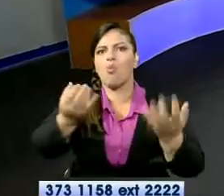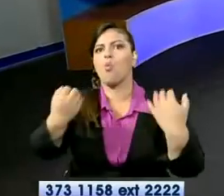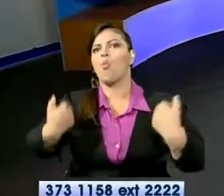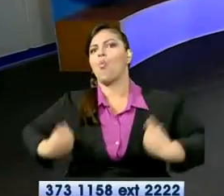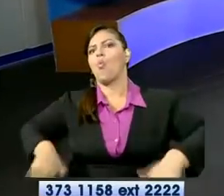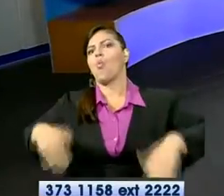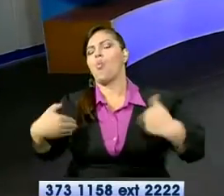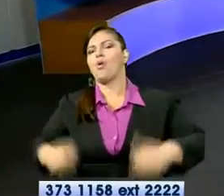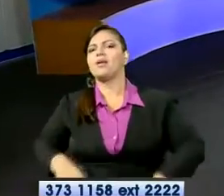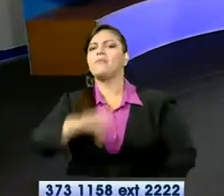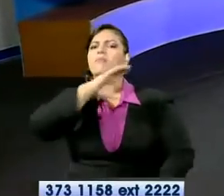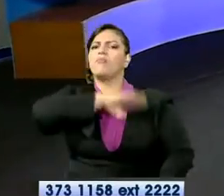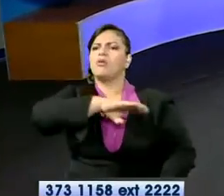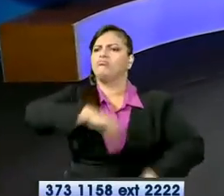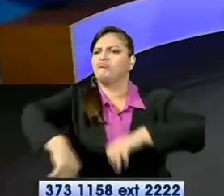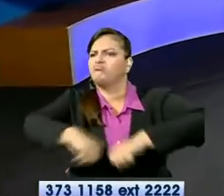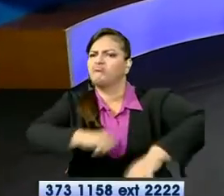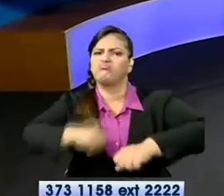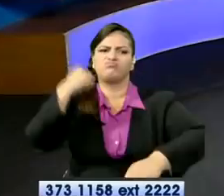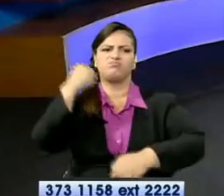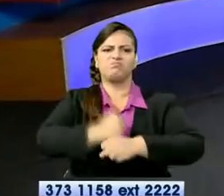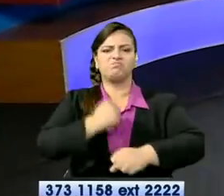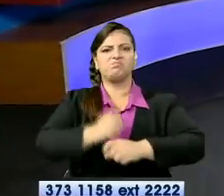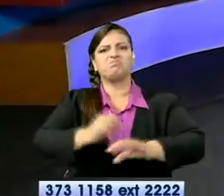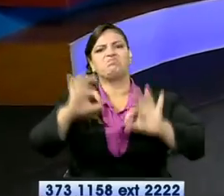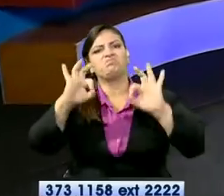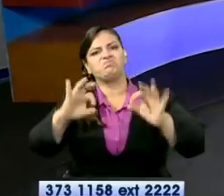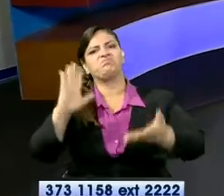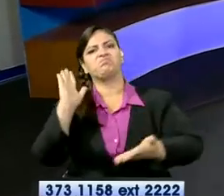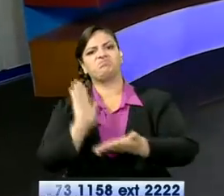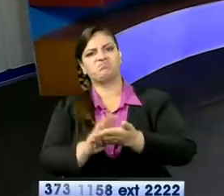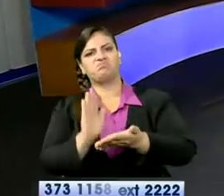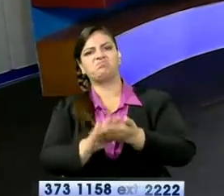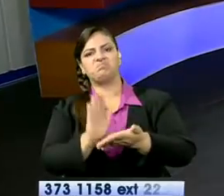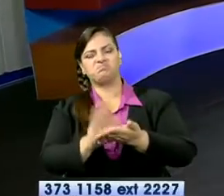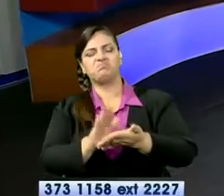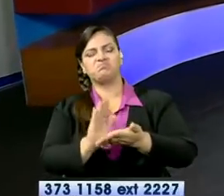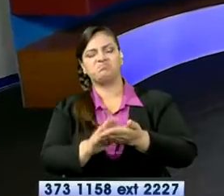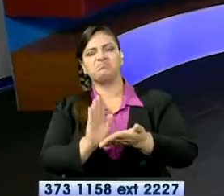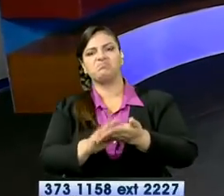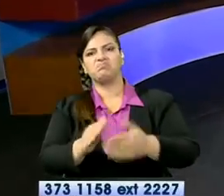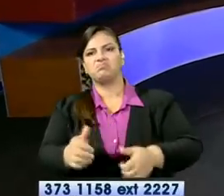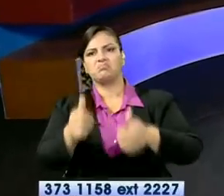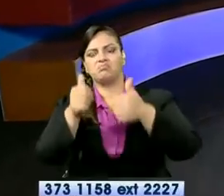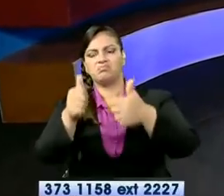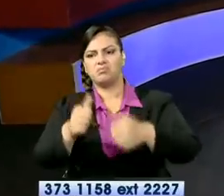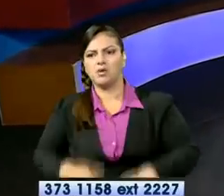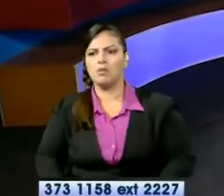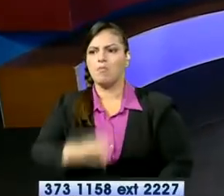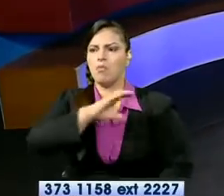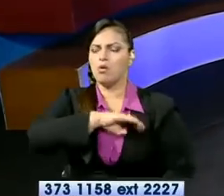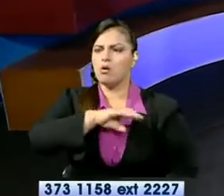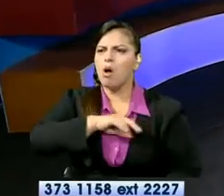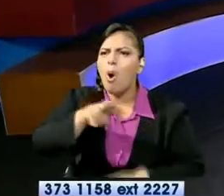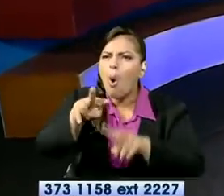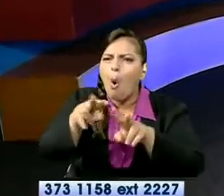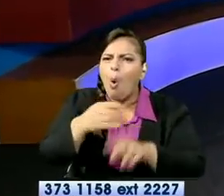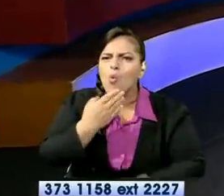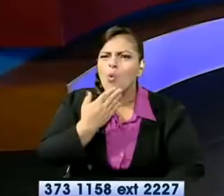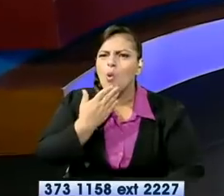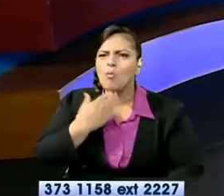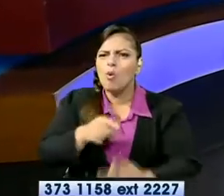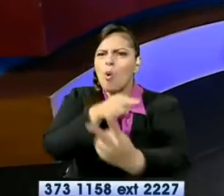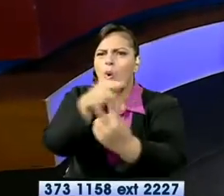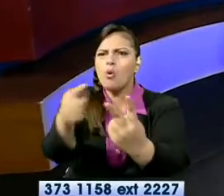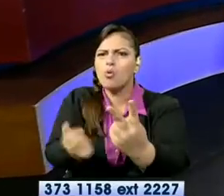Extraordinario trabajo policial y qué bien que la policía no tiene ningún temor de decir, a ver, aquí hay un mal elemento,